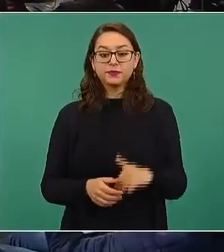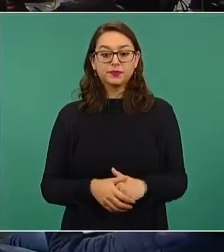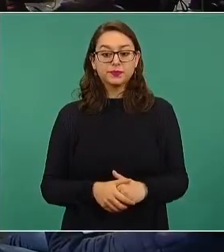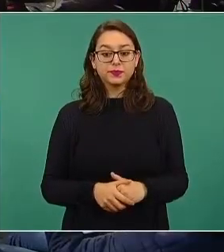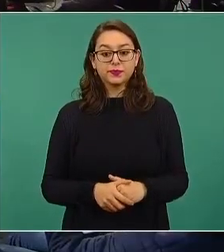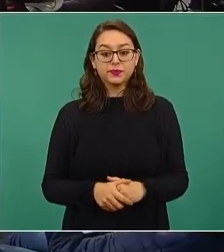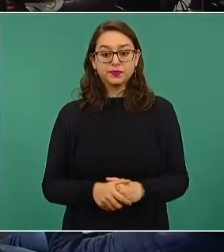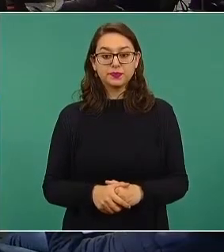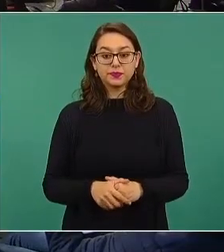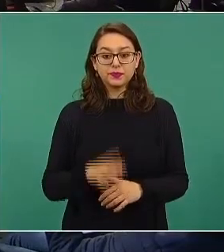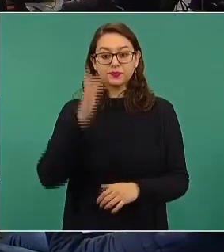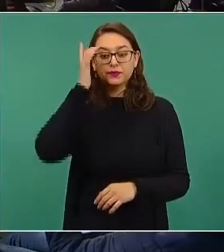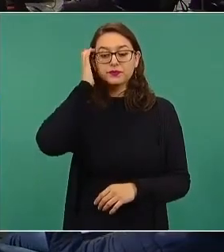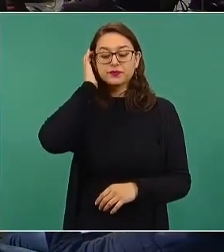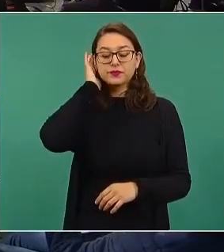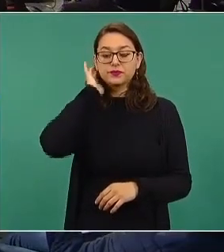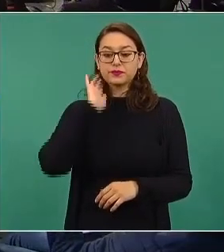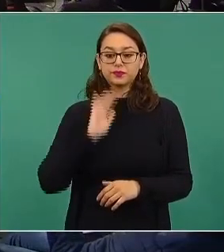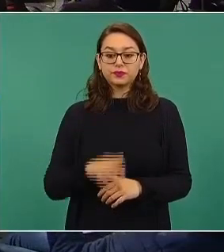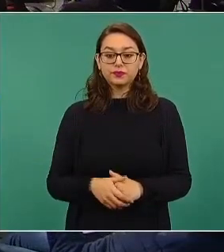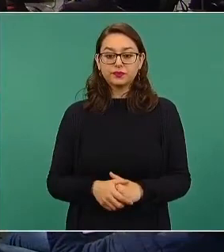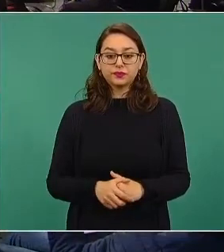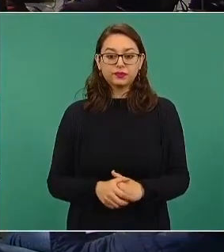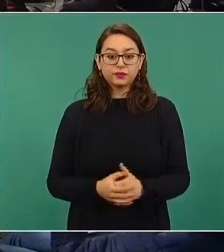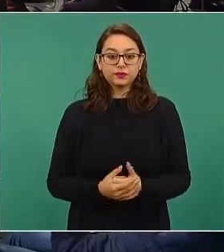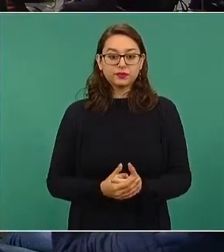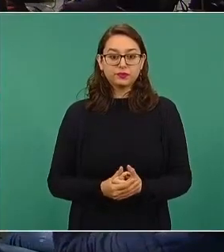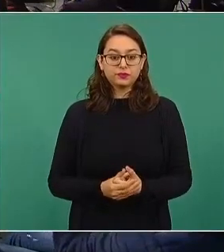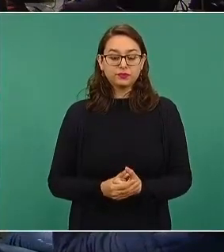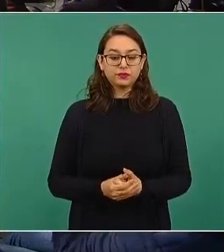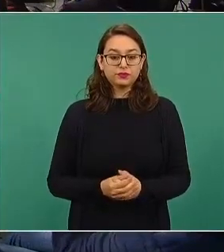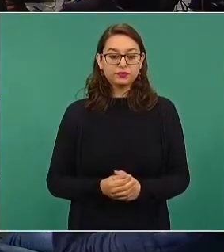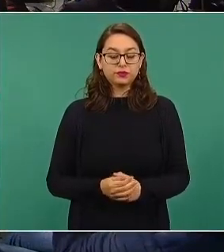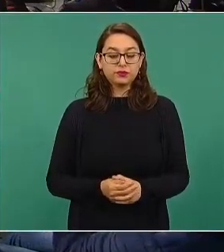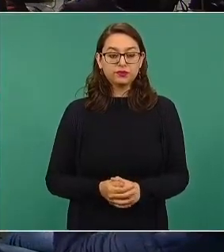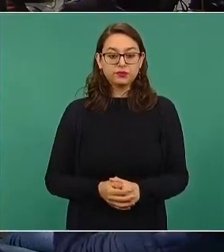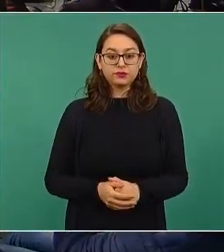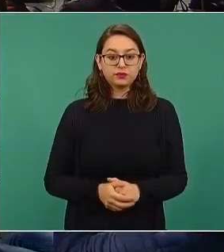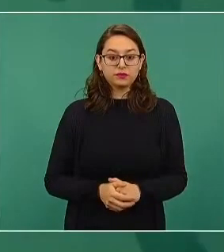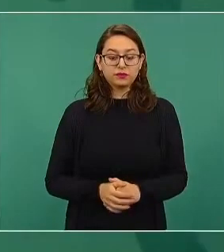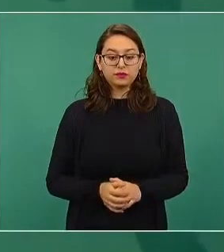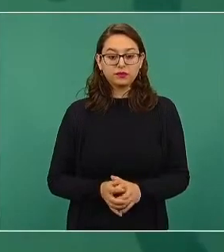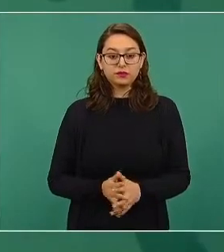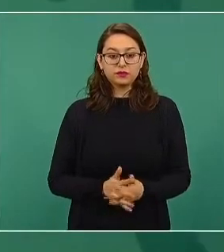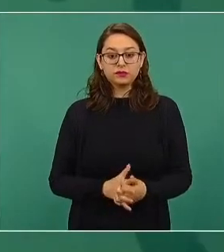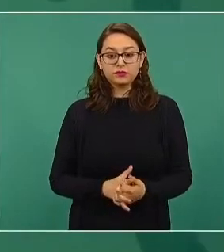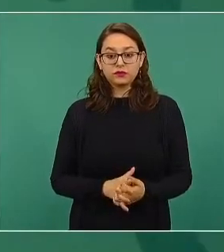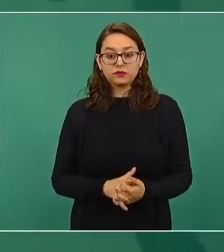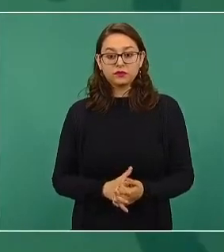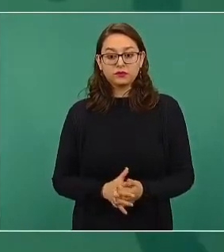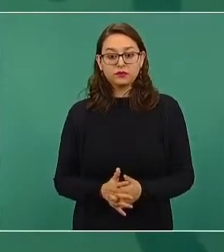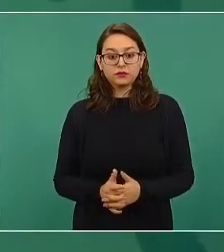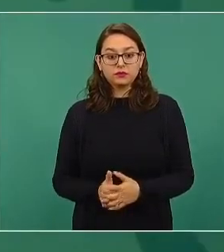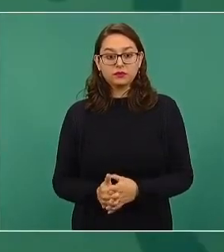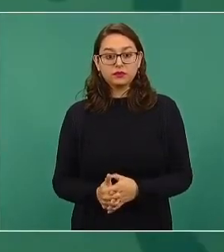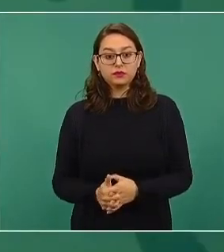¿Tema eléctrico también saldría ahí? ¿Mande? ¿Tema eléctrico también saldría ahí? No está la gente.